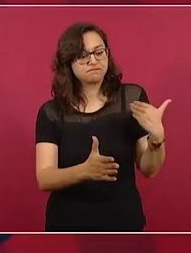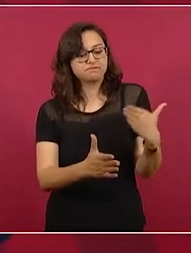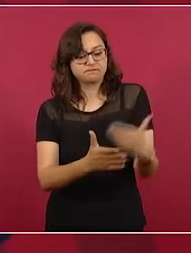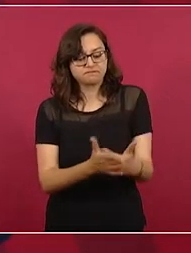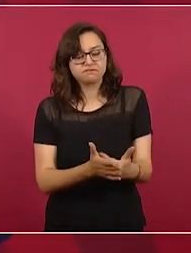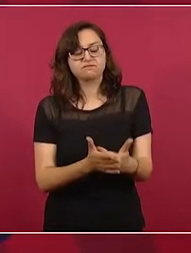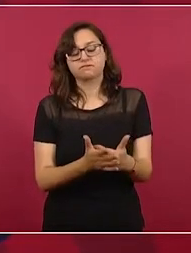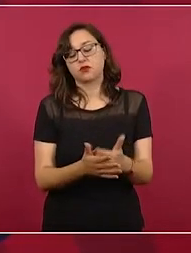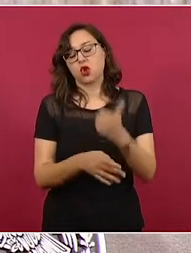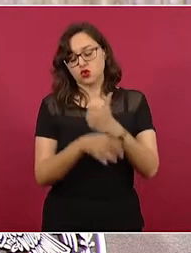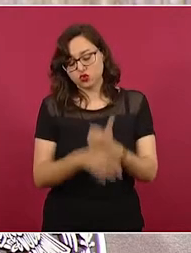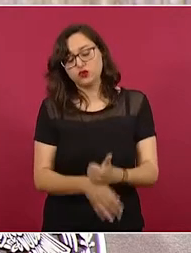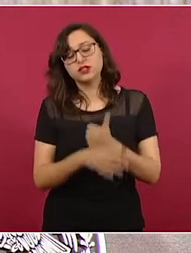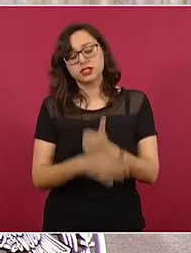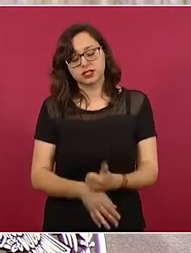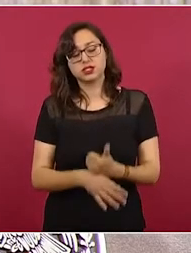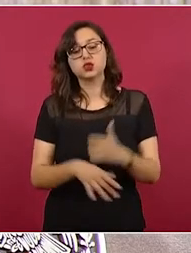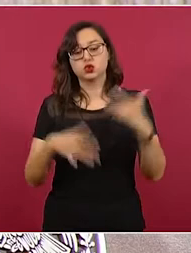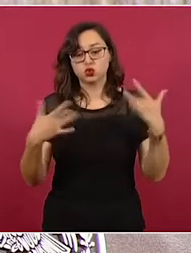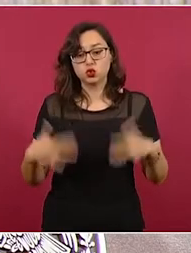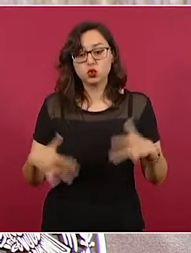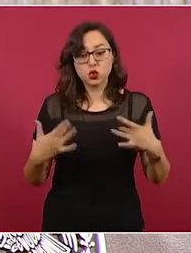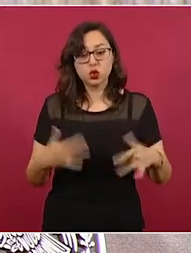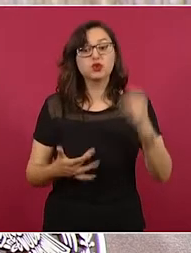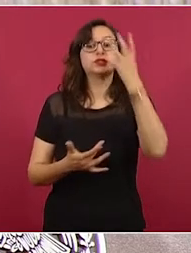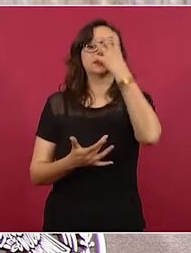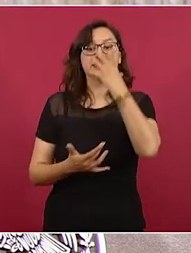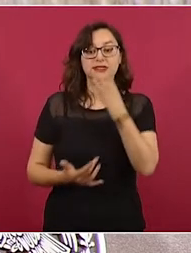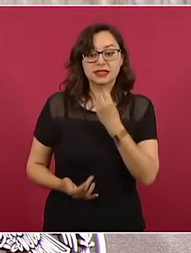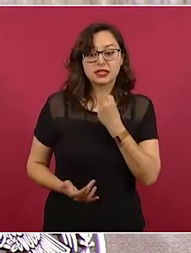y con dolor y con tristeza,